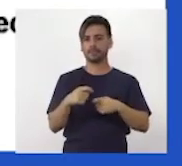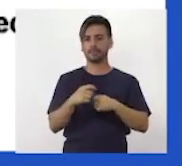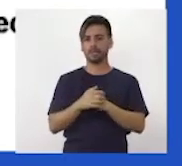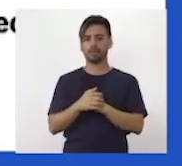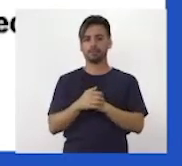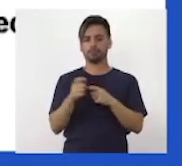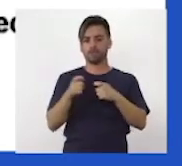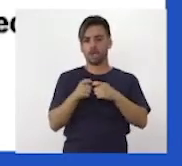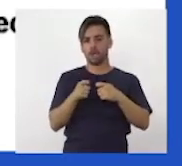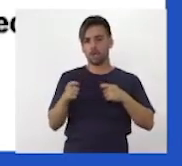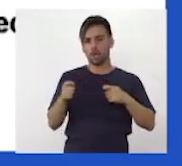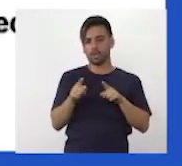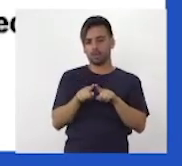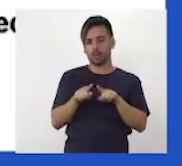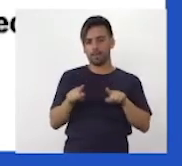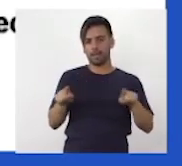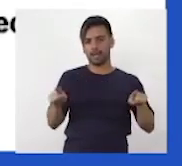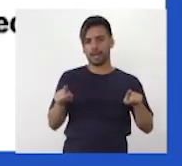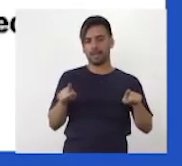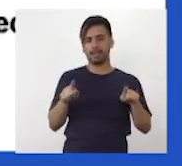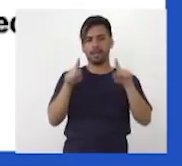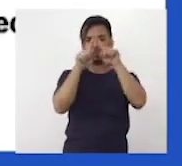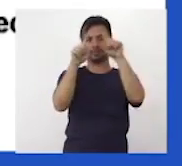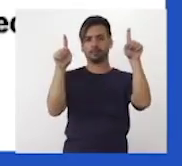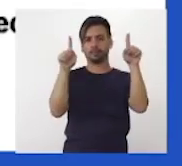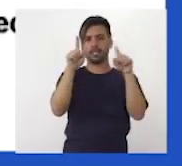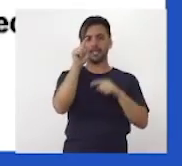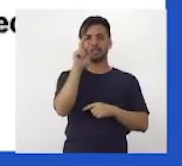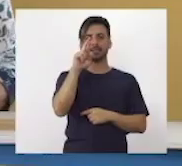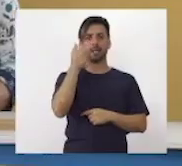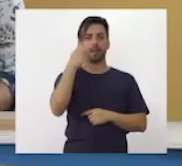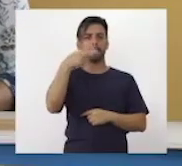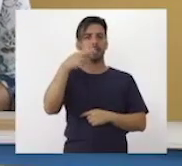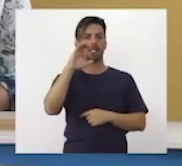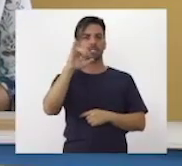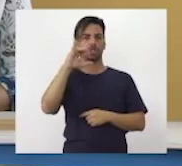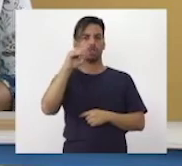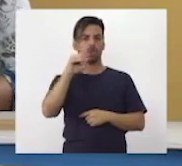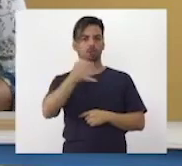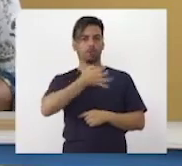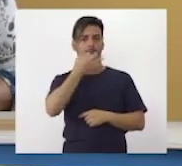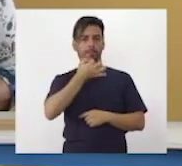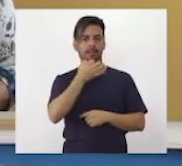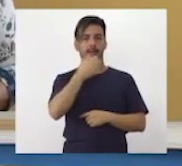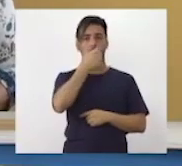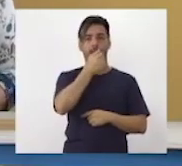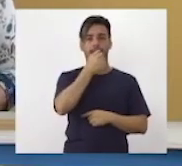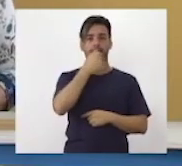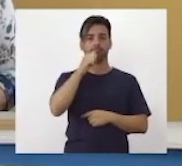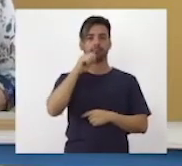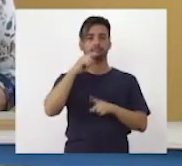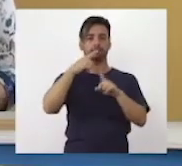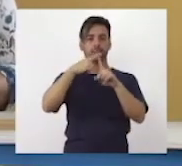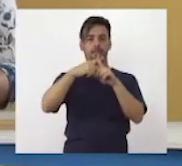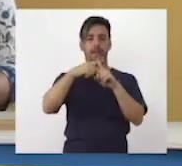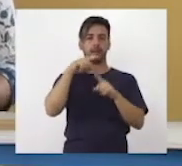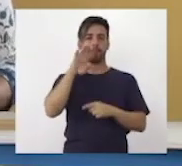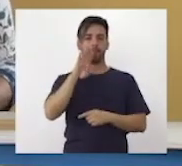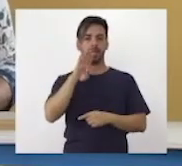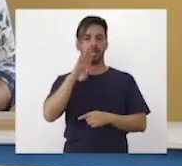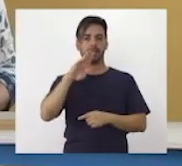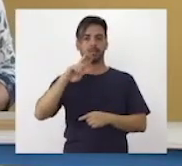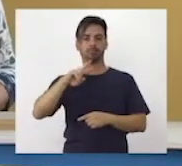expresa por la expresión A más B sobre 2. O sea, la semisuma de